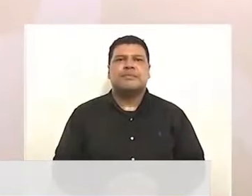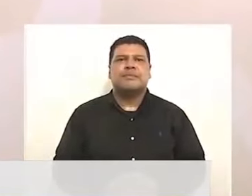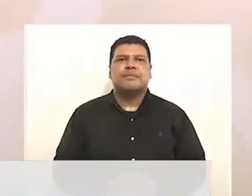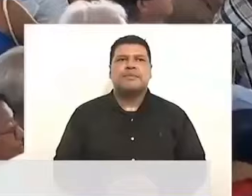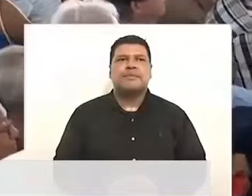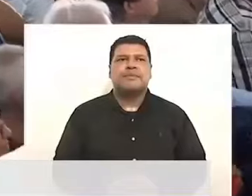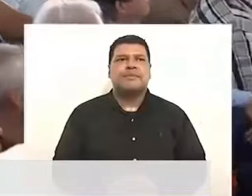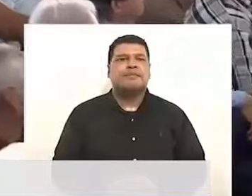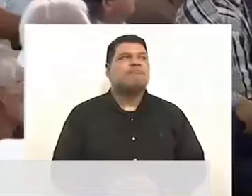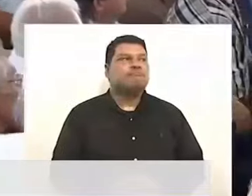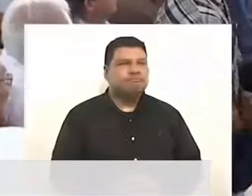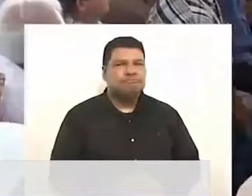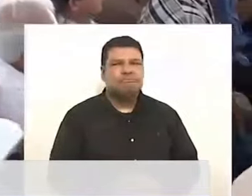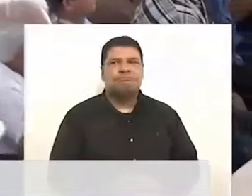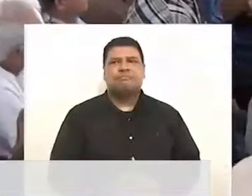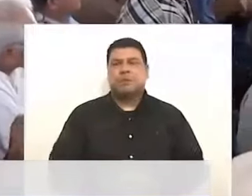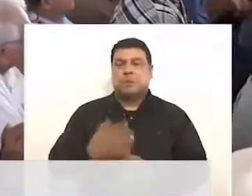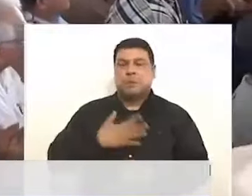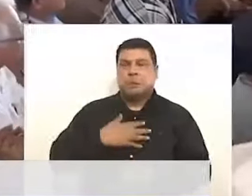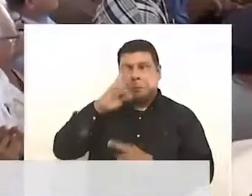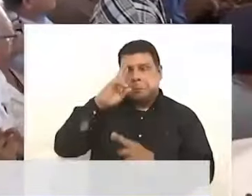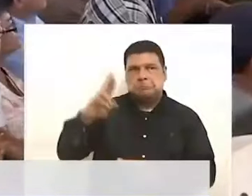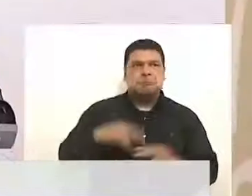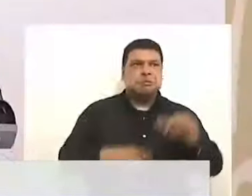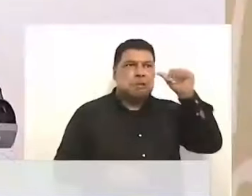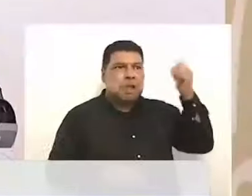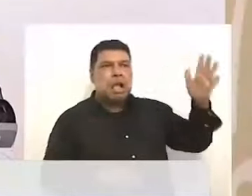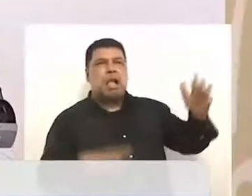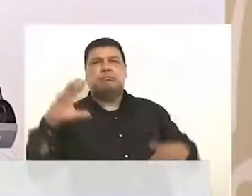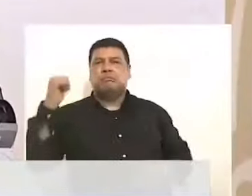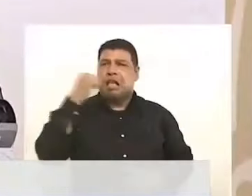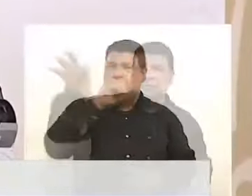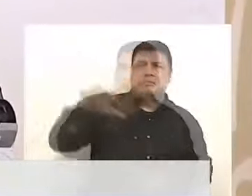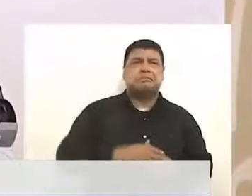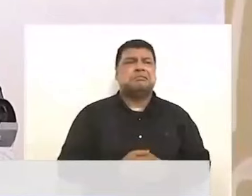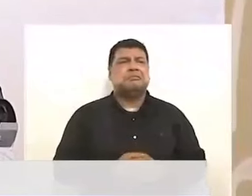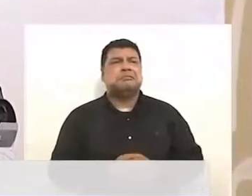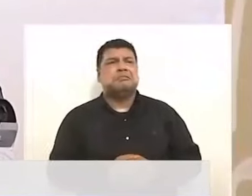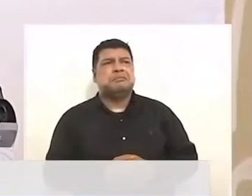Con todo respeto, ni en Asia, ni en África, ni